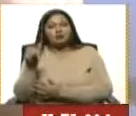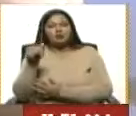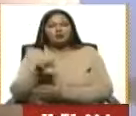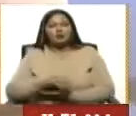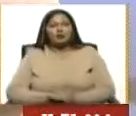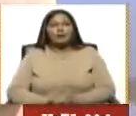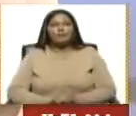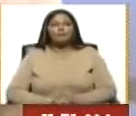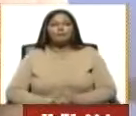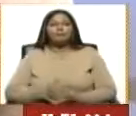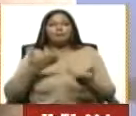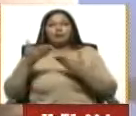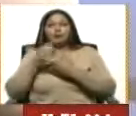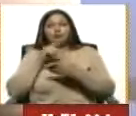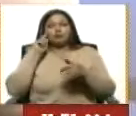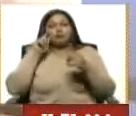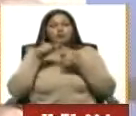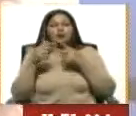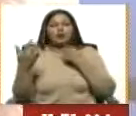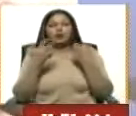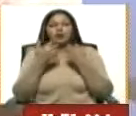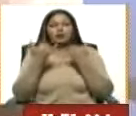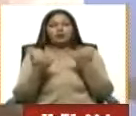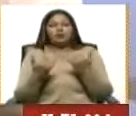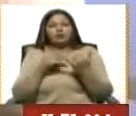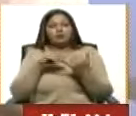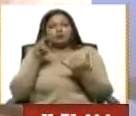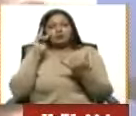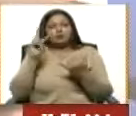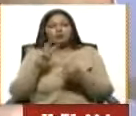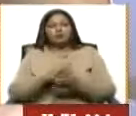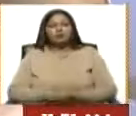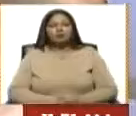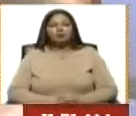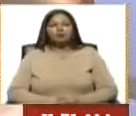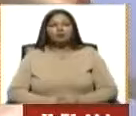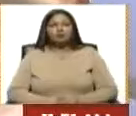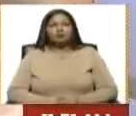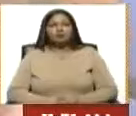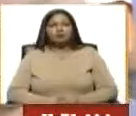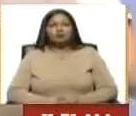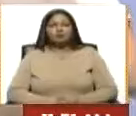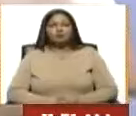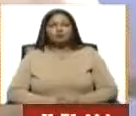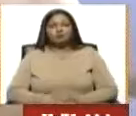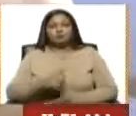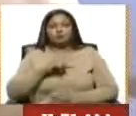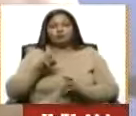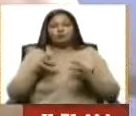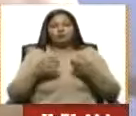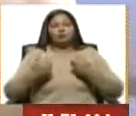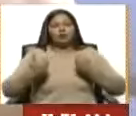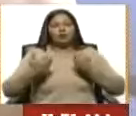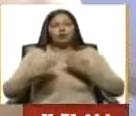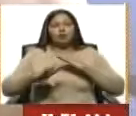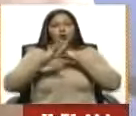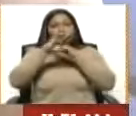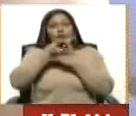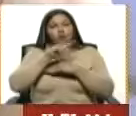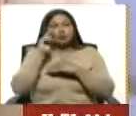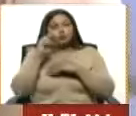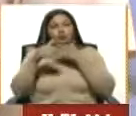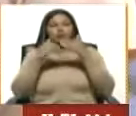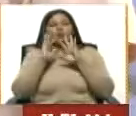Venezuela de hace 5 o 6 años, que estábamos en plena guerra, en pleno asedio, en pleno bloqueo, le es difícil comprenderlo, ¿no? Ahí, punto uno, por ahí pueden ir muchos de